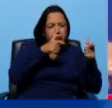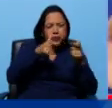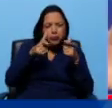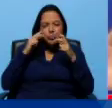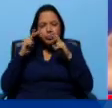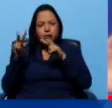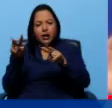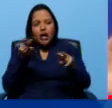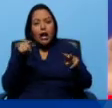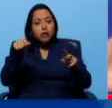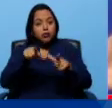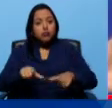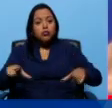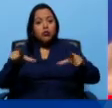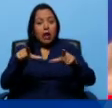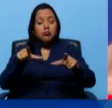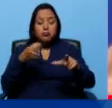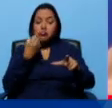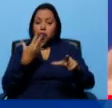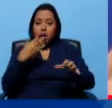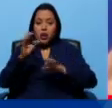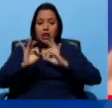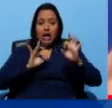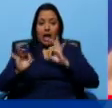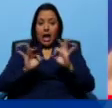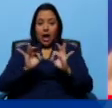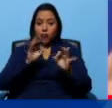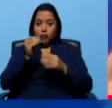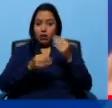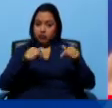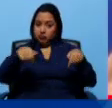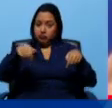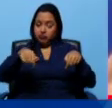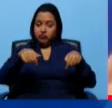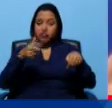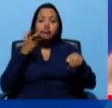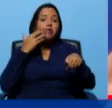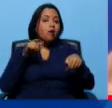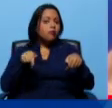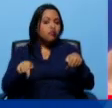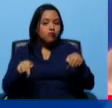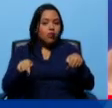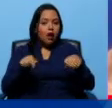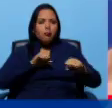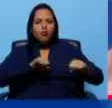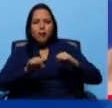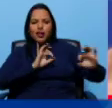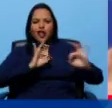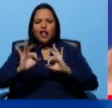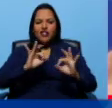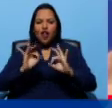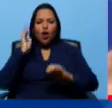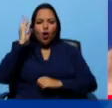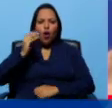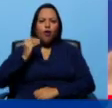Este espacio es muy bueno para el teatro, por ejemplo. Sí, correcto. Para el teatro, el movimiento de teatro